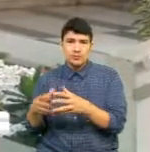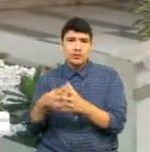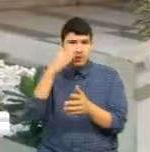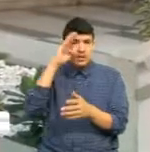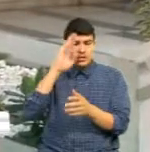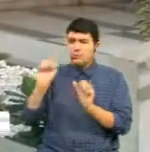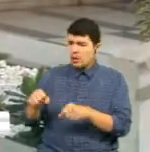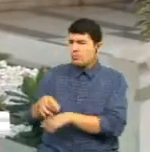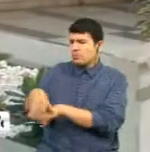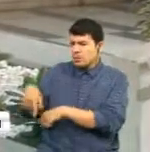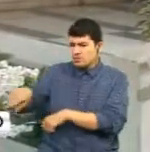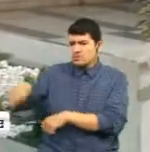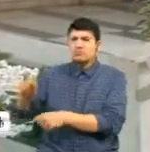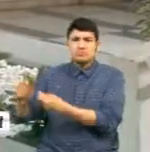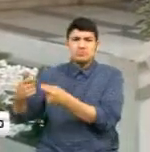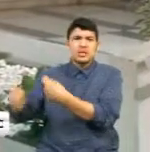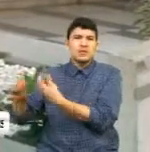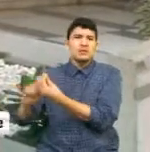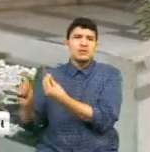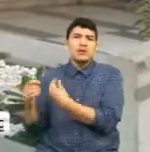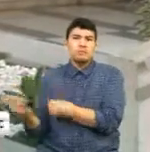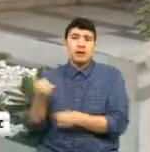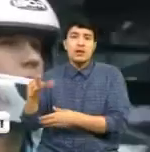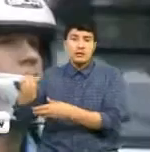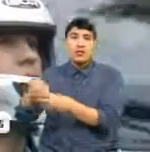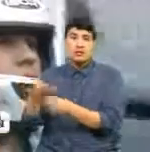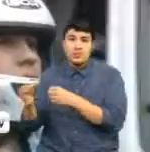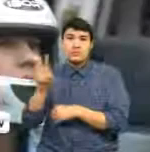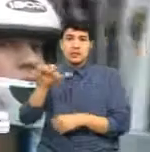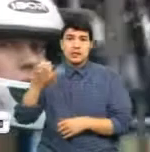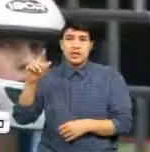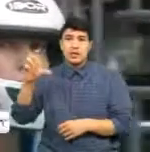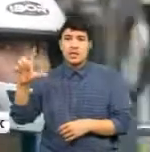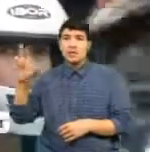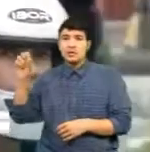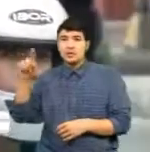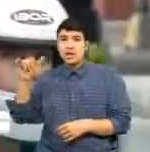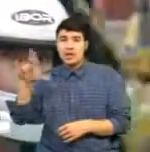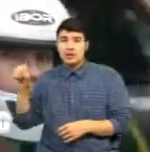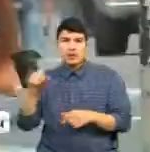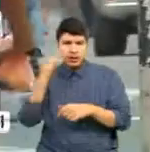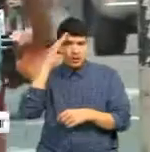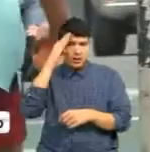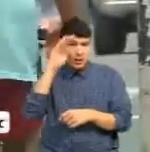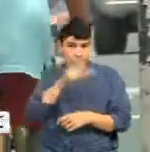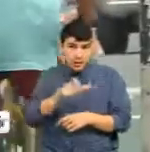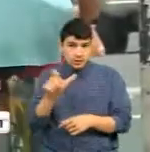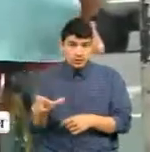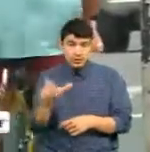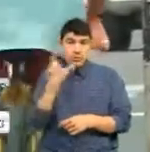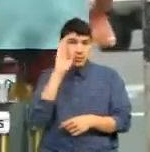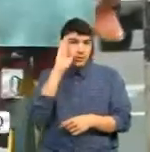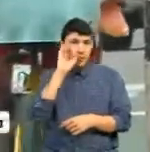cómplices de las actividades de estos grupos ilegales en el municipio de Villa del Rosario. La Policía Metropolitana de Cúcuta ha mencionado que se encuentra